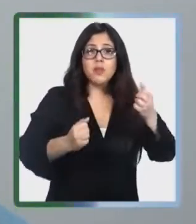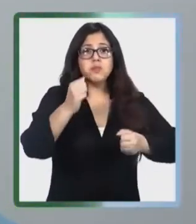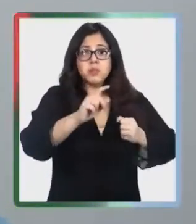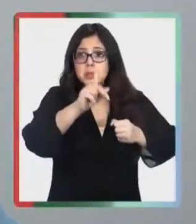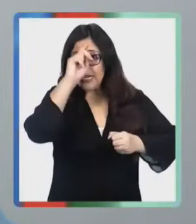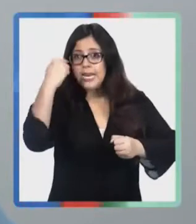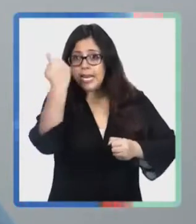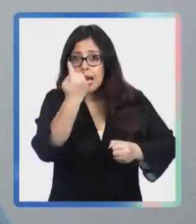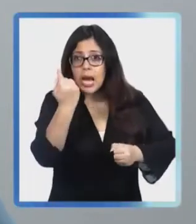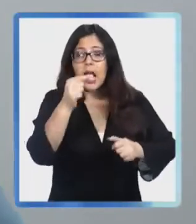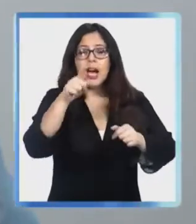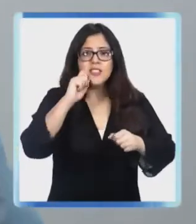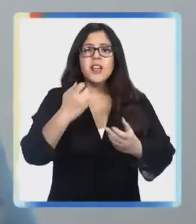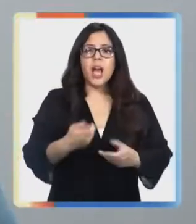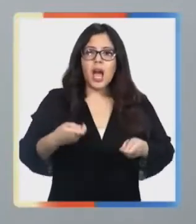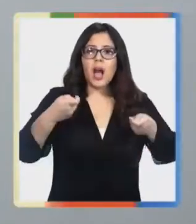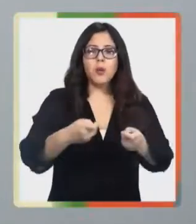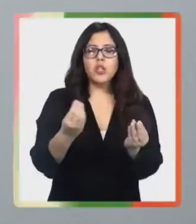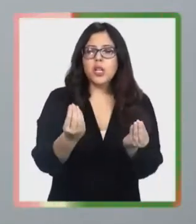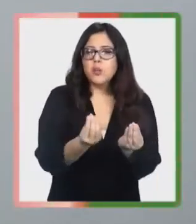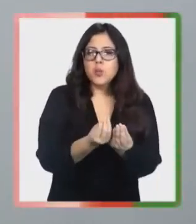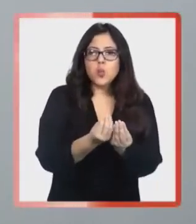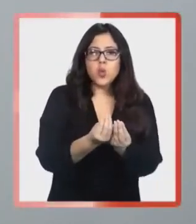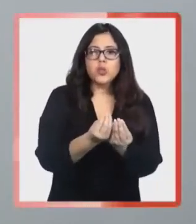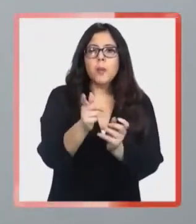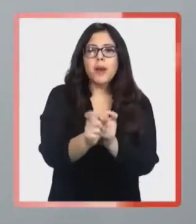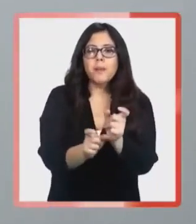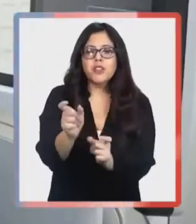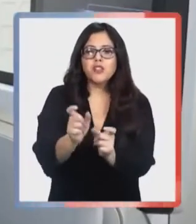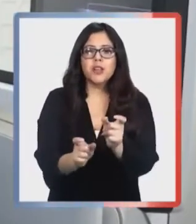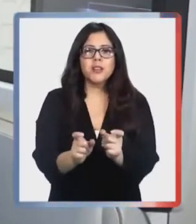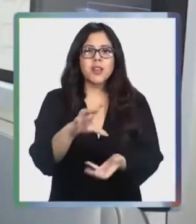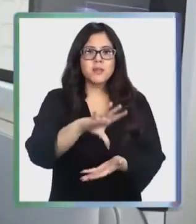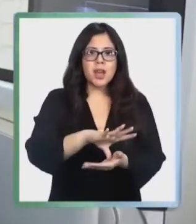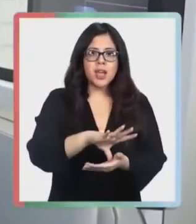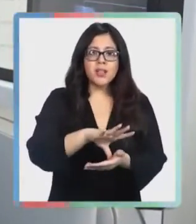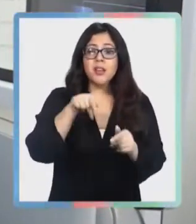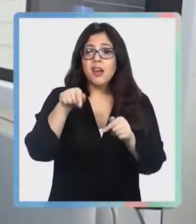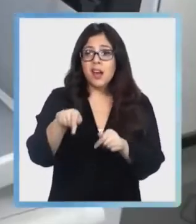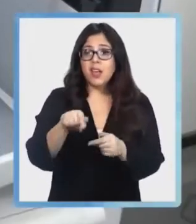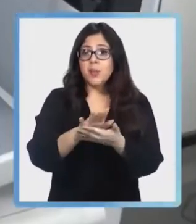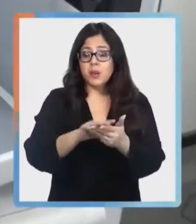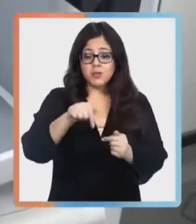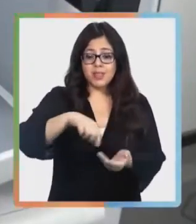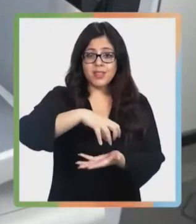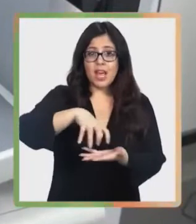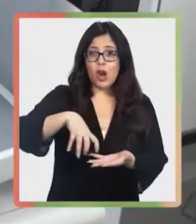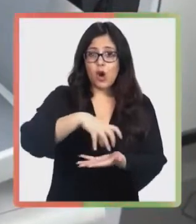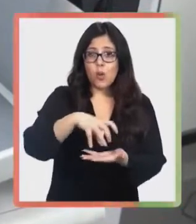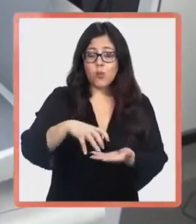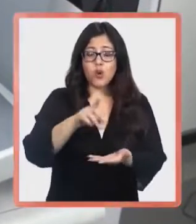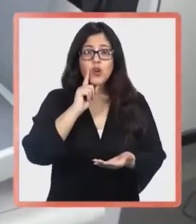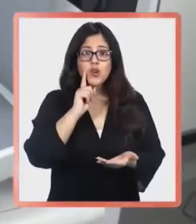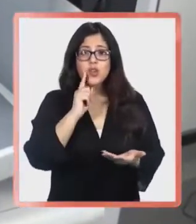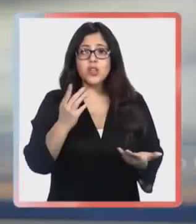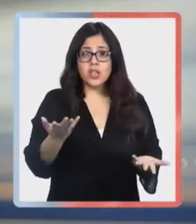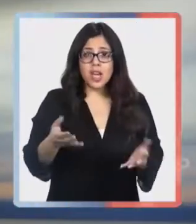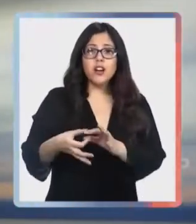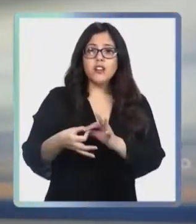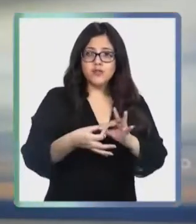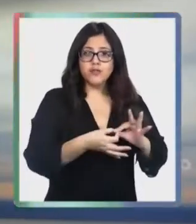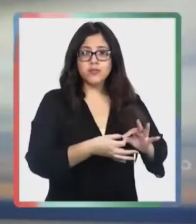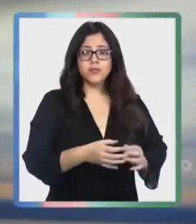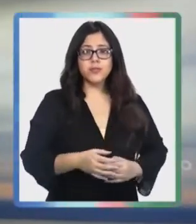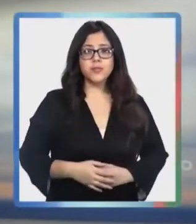móviles ha sido claramente un gran aporte para muchas mujeres del país operativo sé que en el caso de esta comuna tendrá una